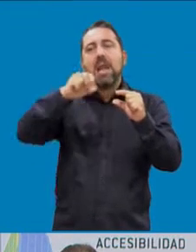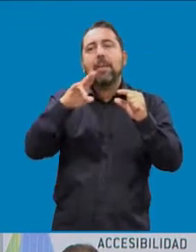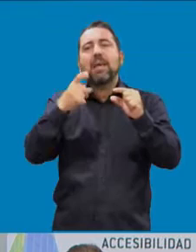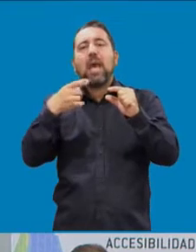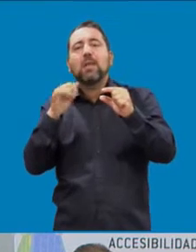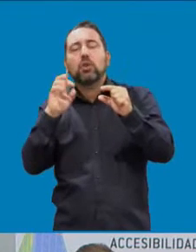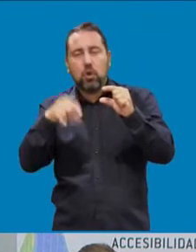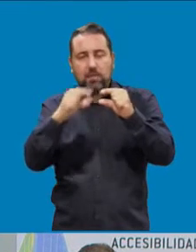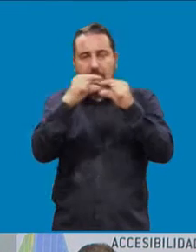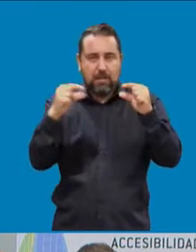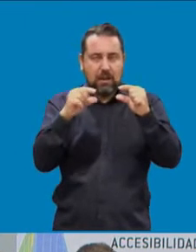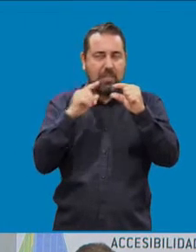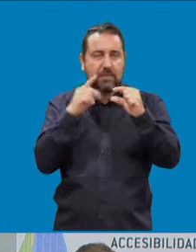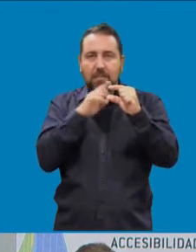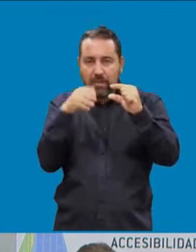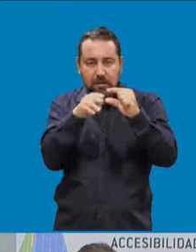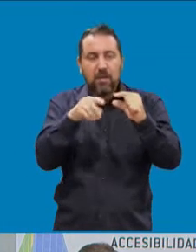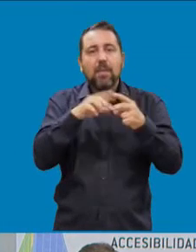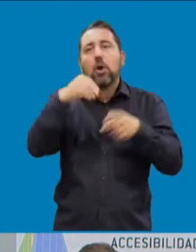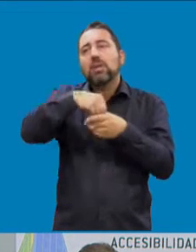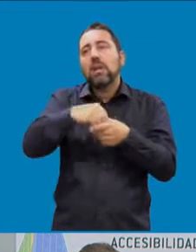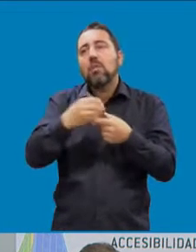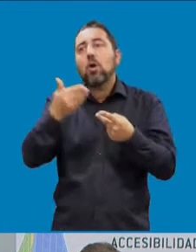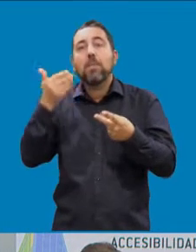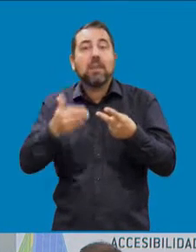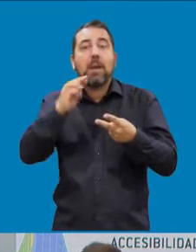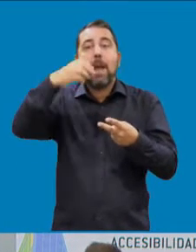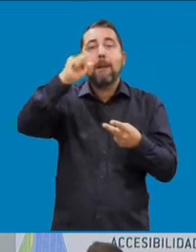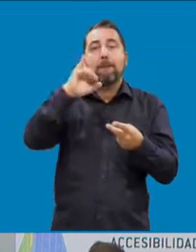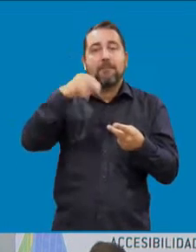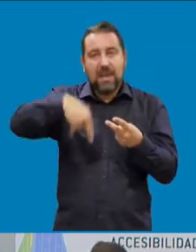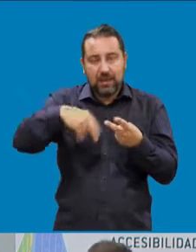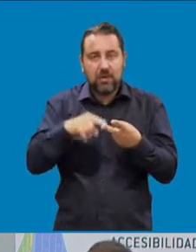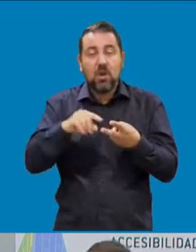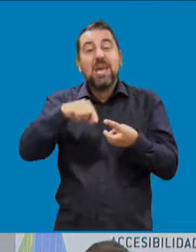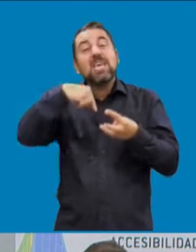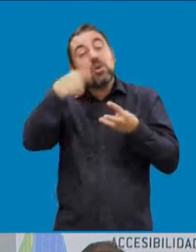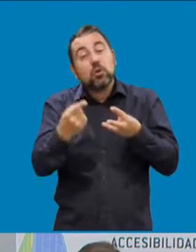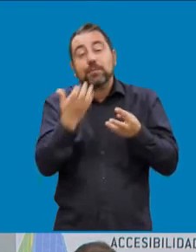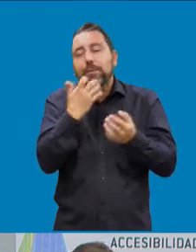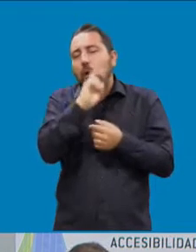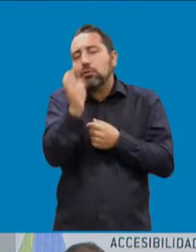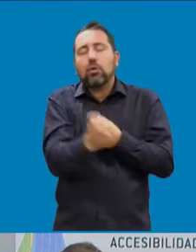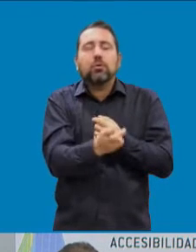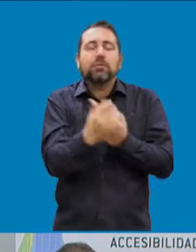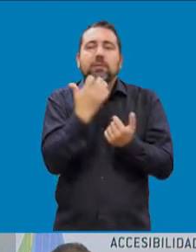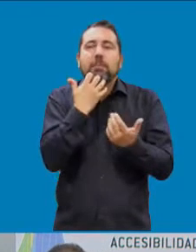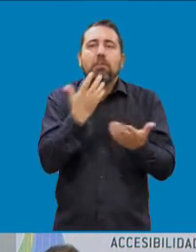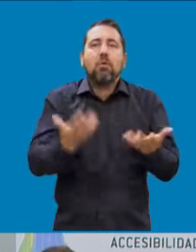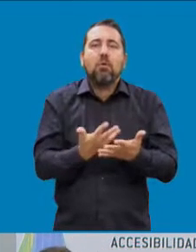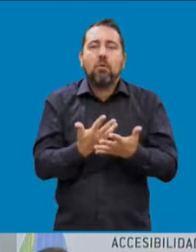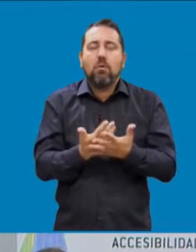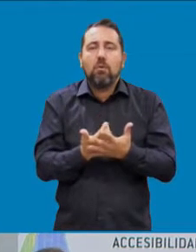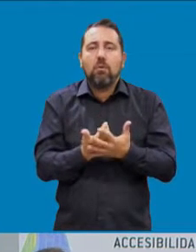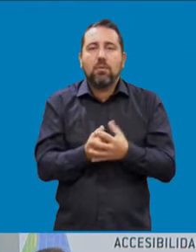otro para la barra de navegación sería navigation, para el contenido principal main, y para